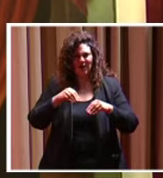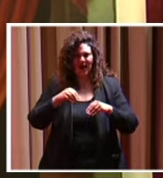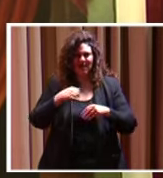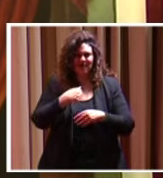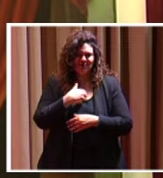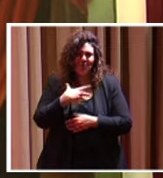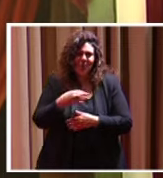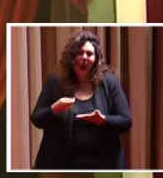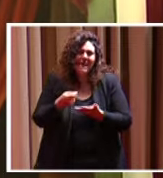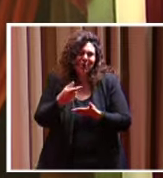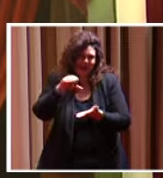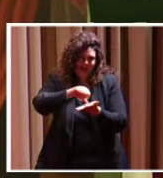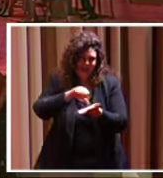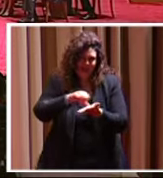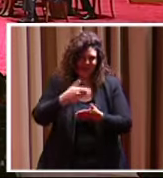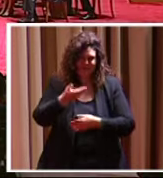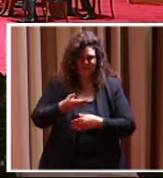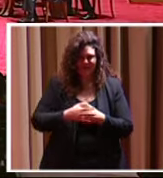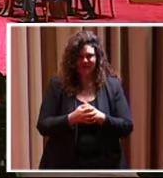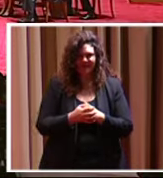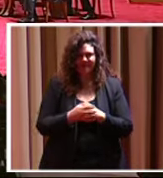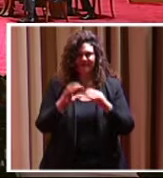pueda aportarle a la ciudad.